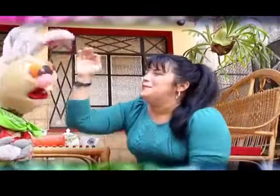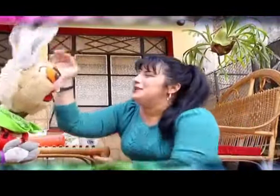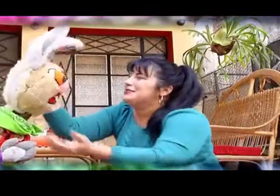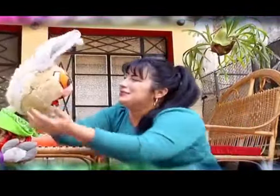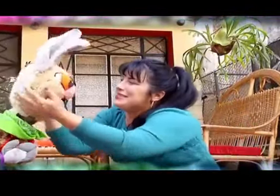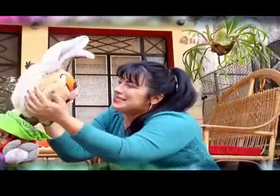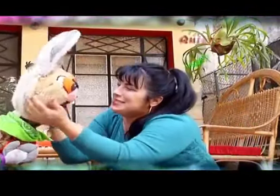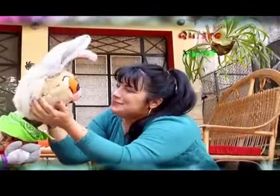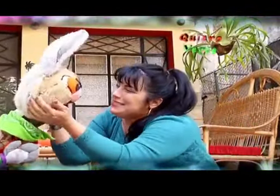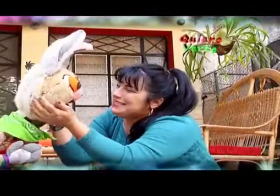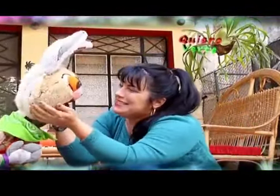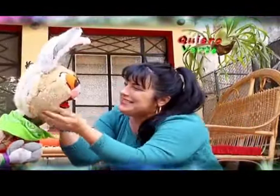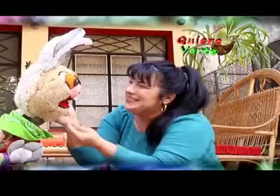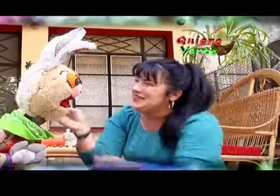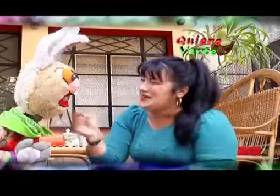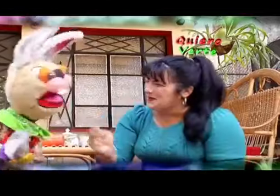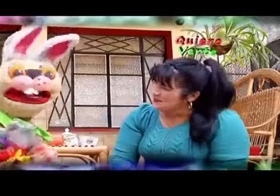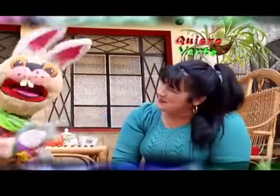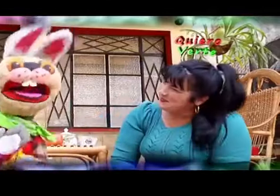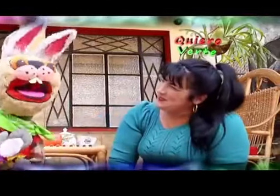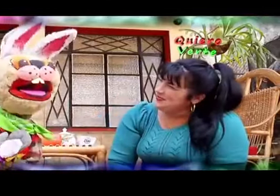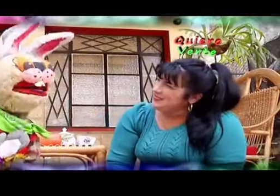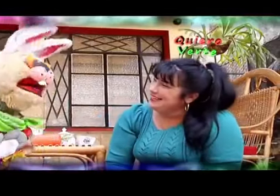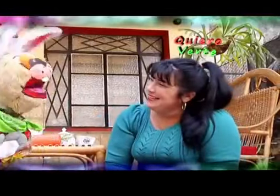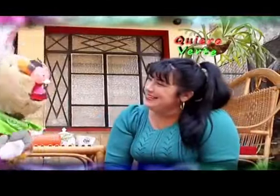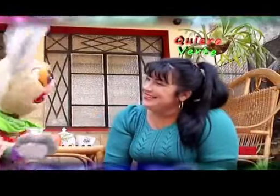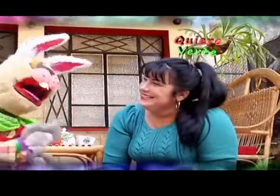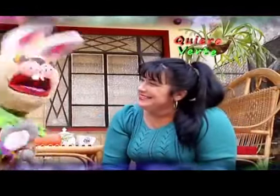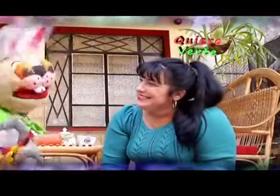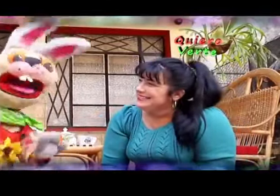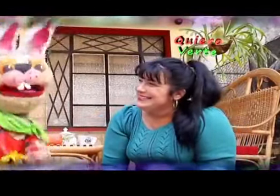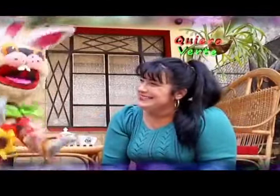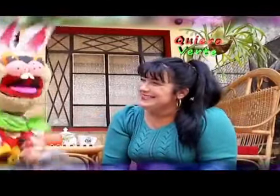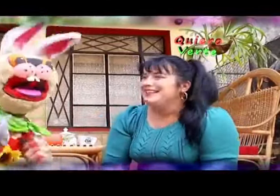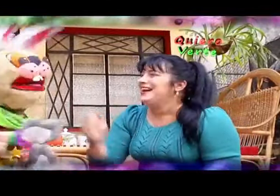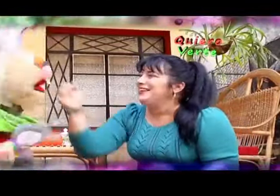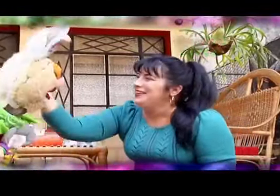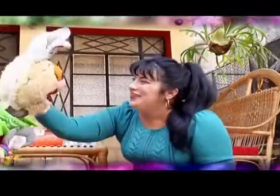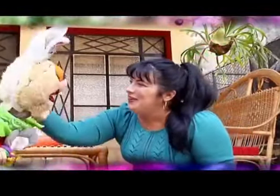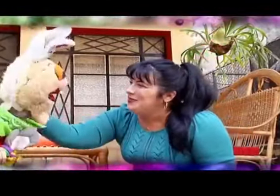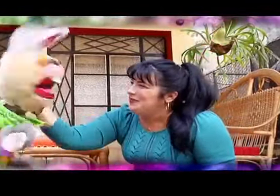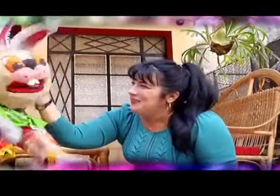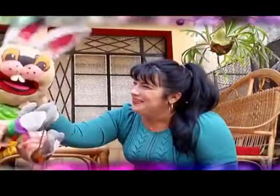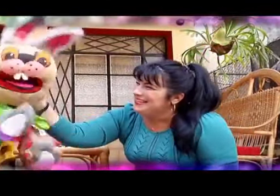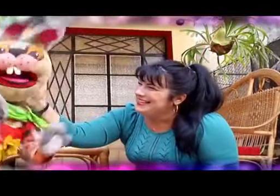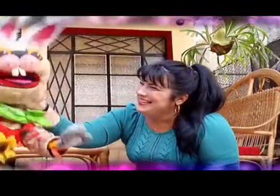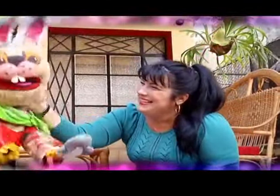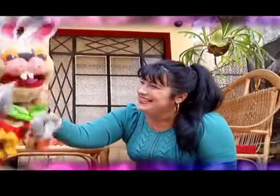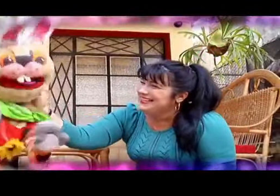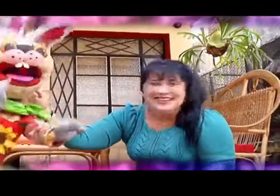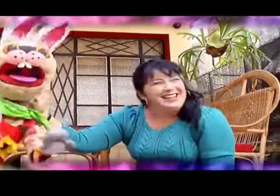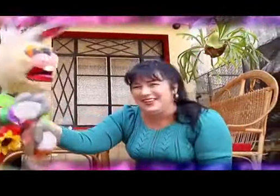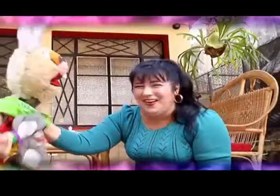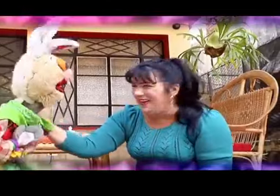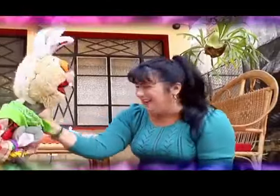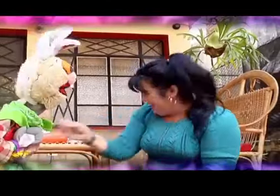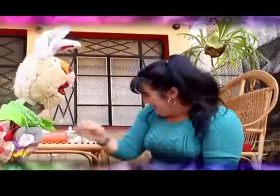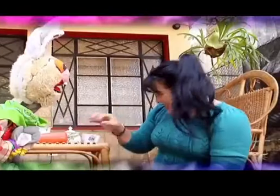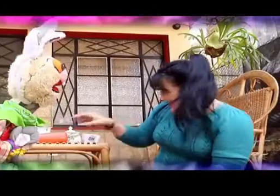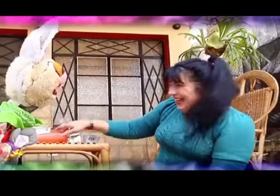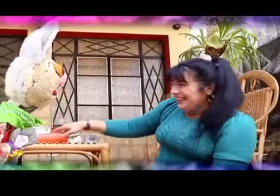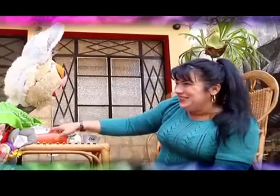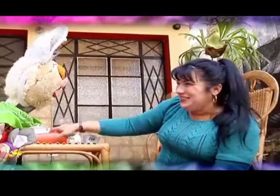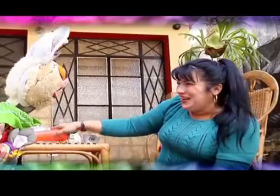descansa. Y por eso no hay que temer. Entonces, no me va a pasar nada. Claro que no, mi amor. No tengo por qué tener miedo.